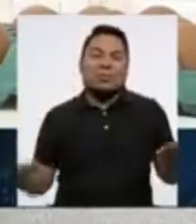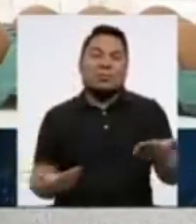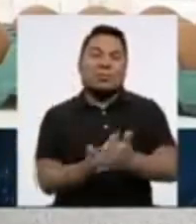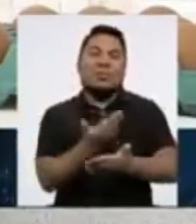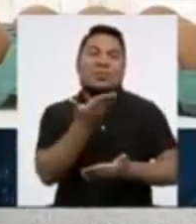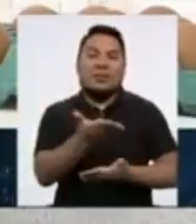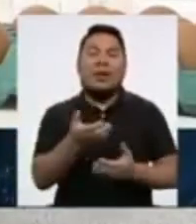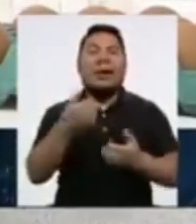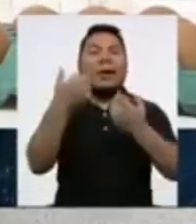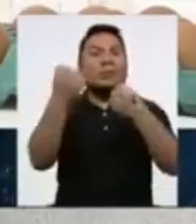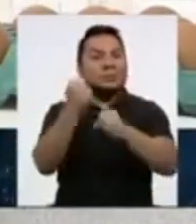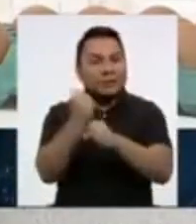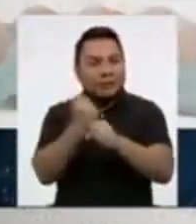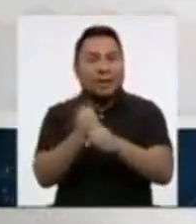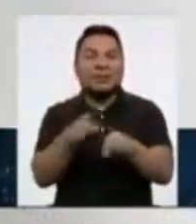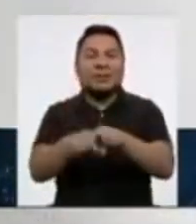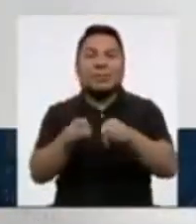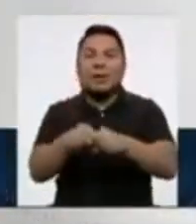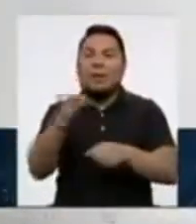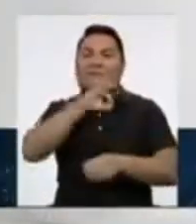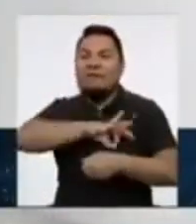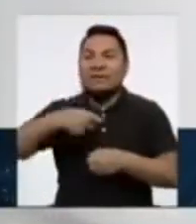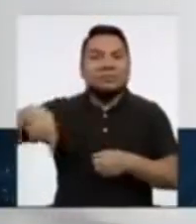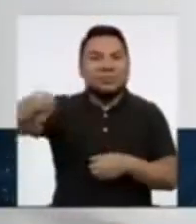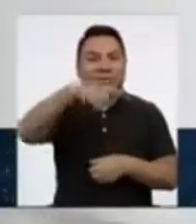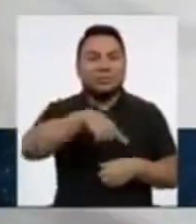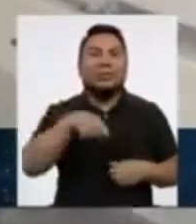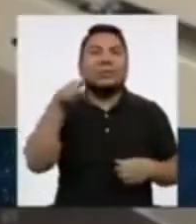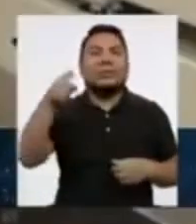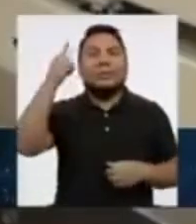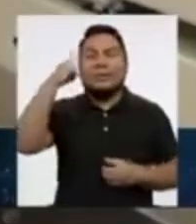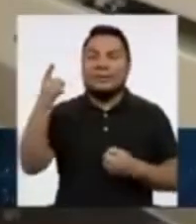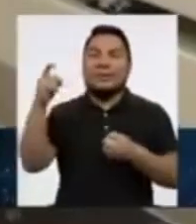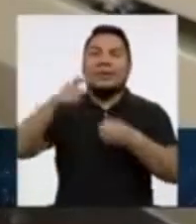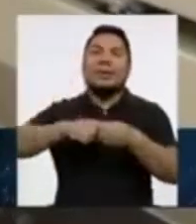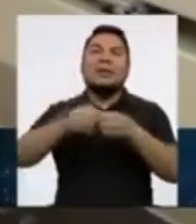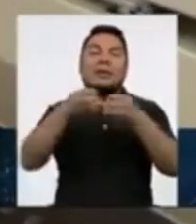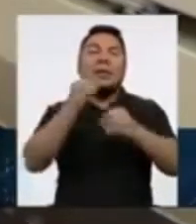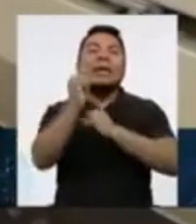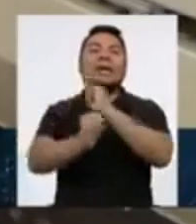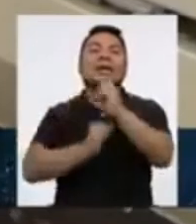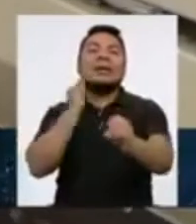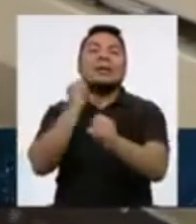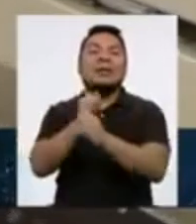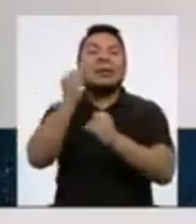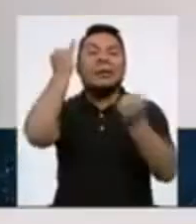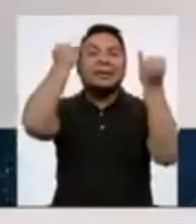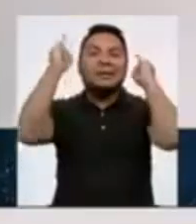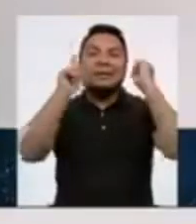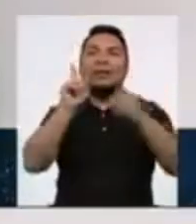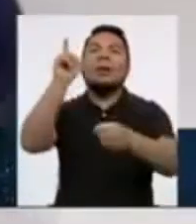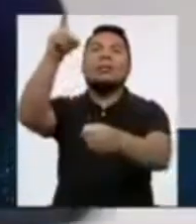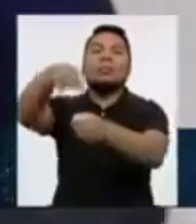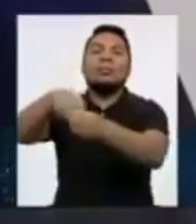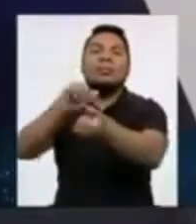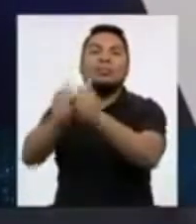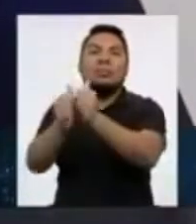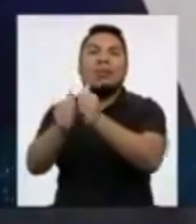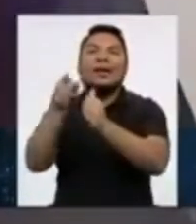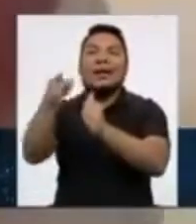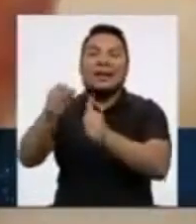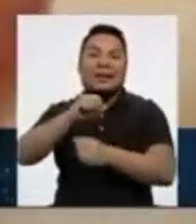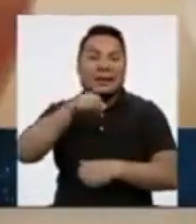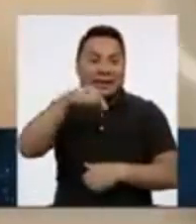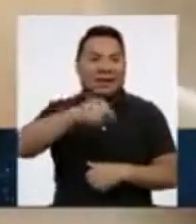en un nuevo negocio, en un nuevo recurso. Fue así que postuló a la Exhibición Internacional de Inventos en Ginebra y ganó la medalla de